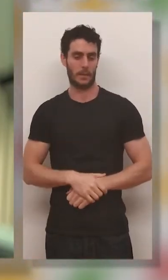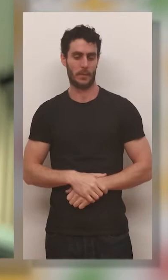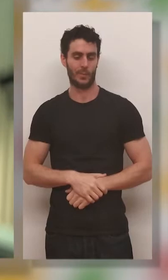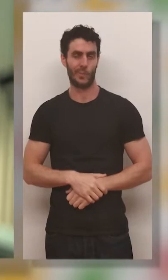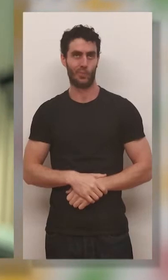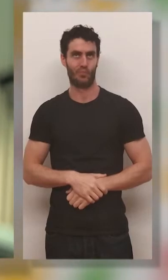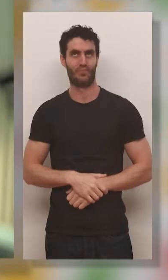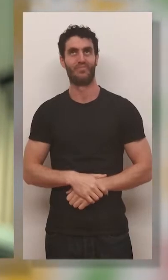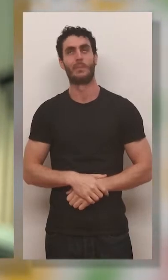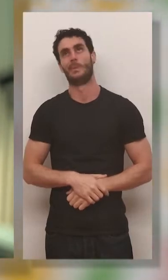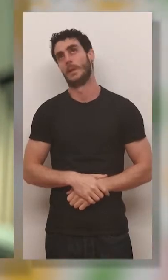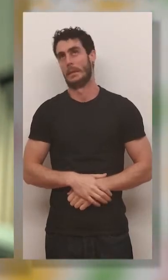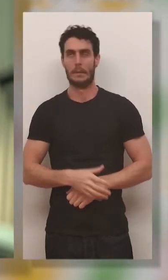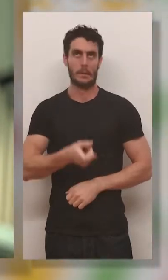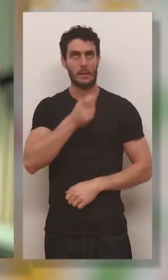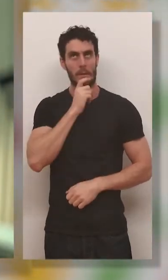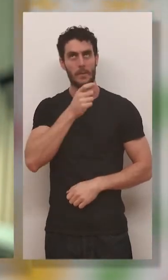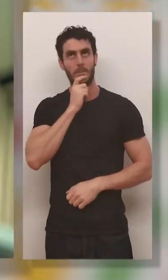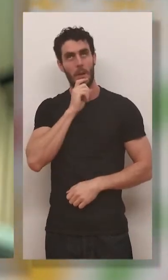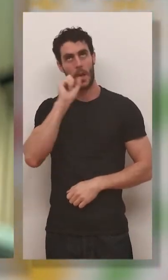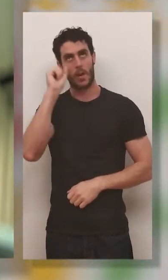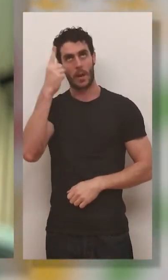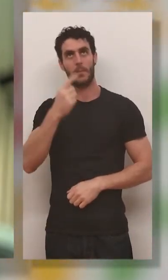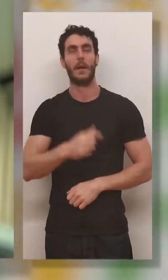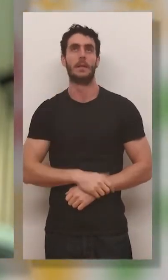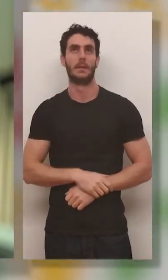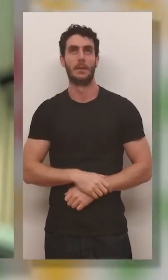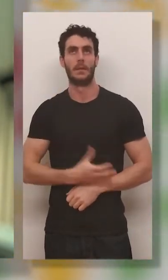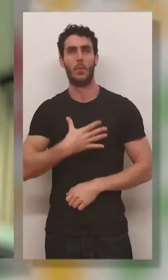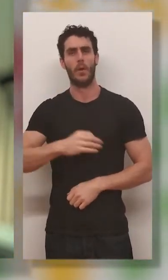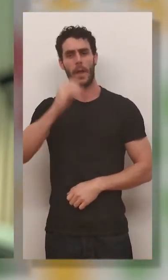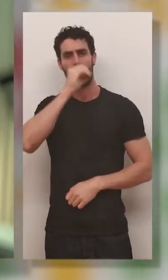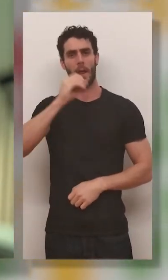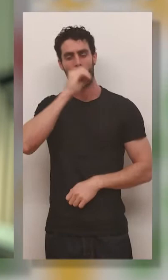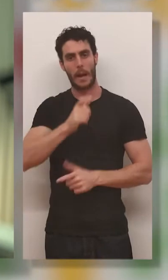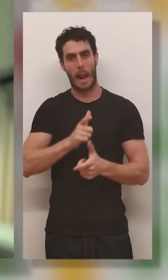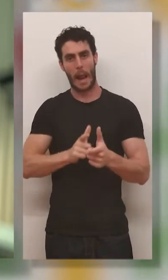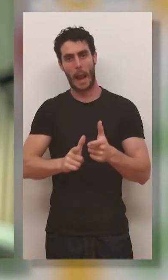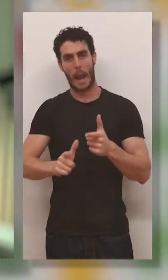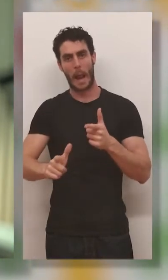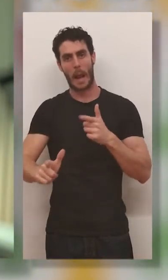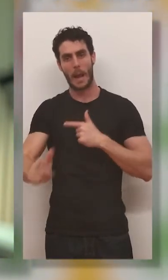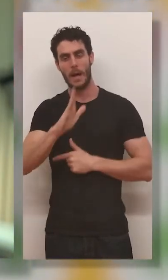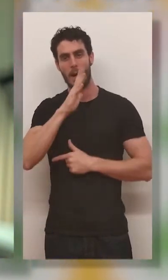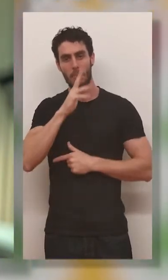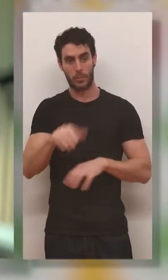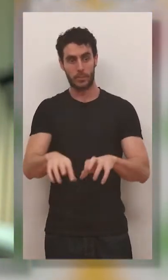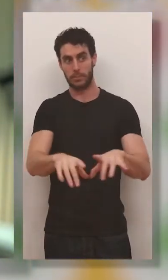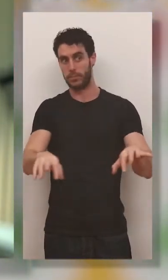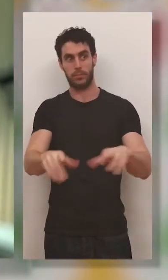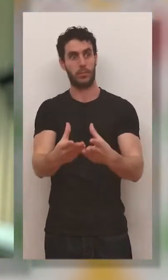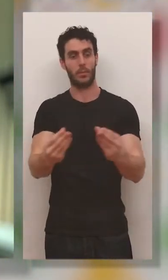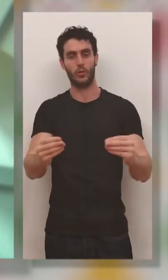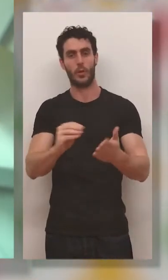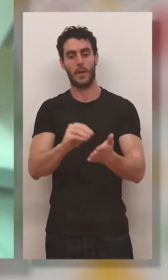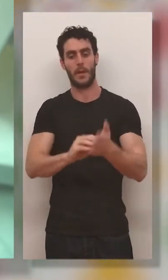Pues lo más difícil, igual las canciones muy largas como hay tantas notas, pues a veces te